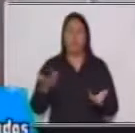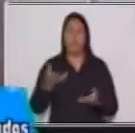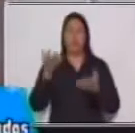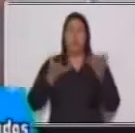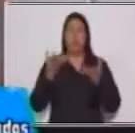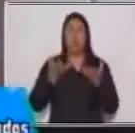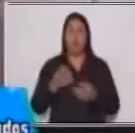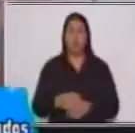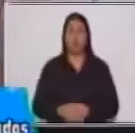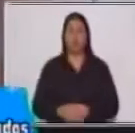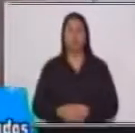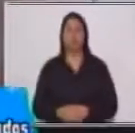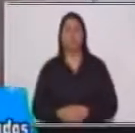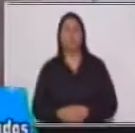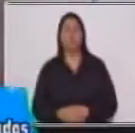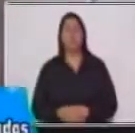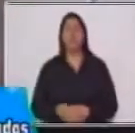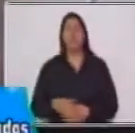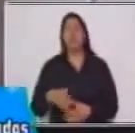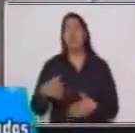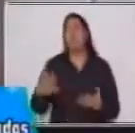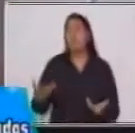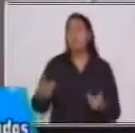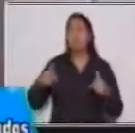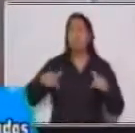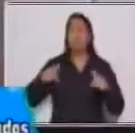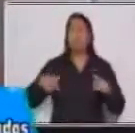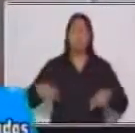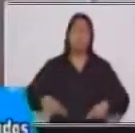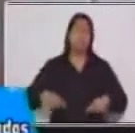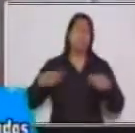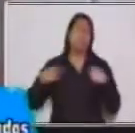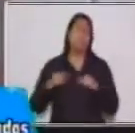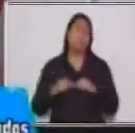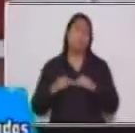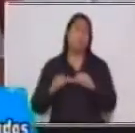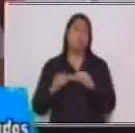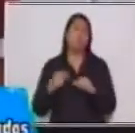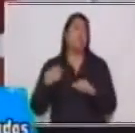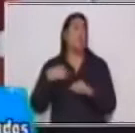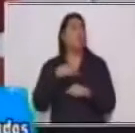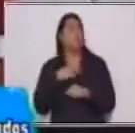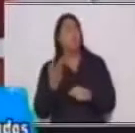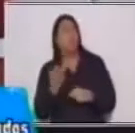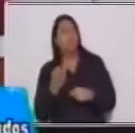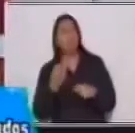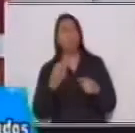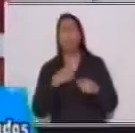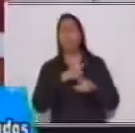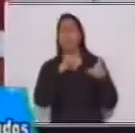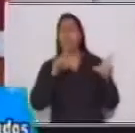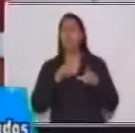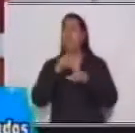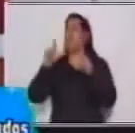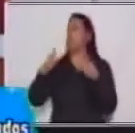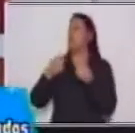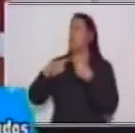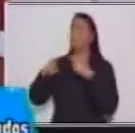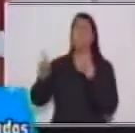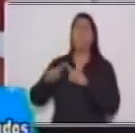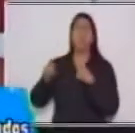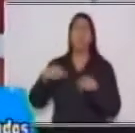a los lugares donde vamos, al mercado, a las tiendas, a los supermercados, nos toman la temperatura y